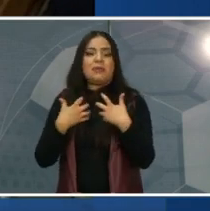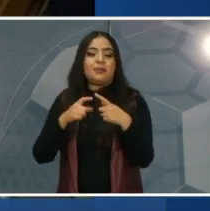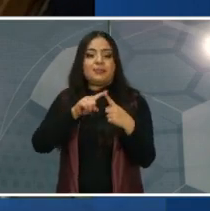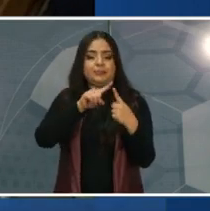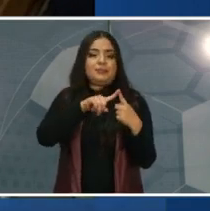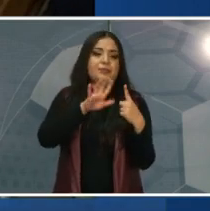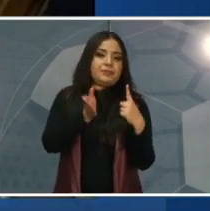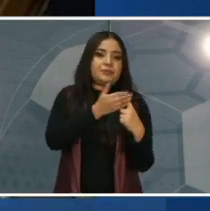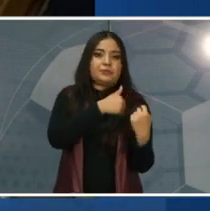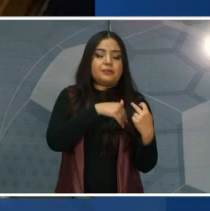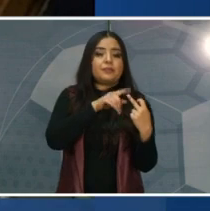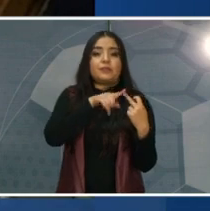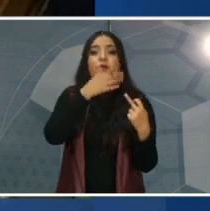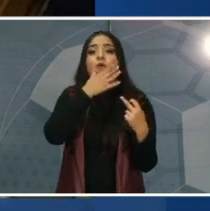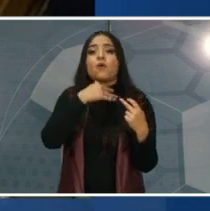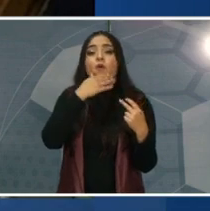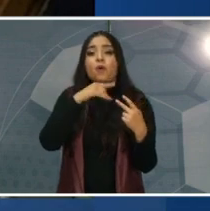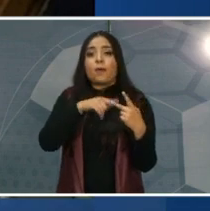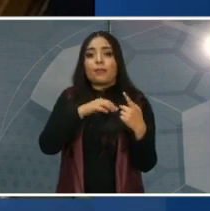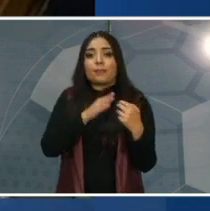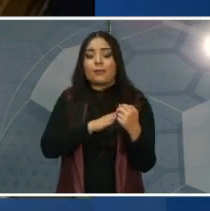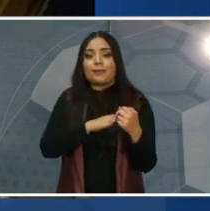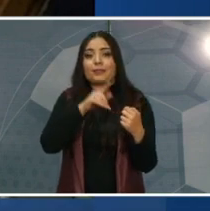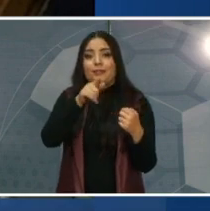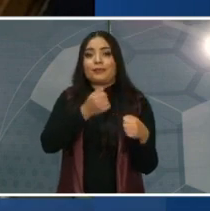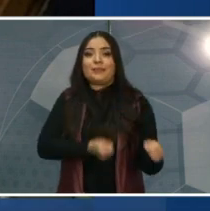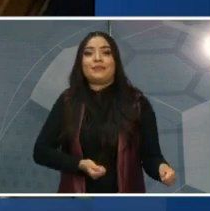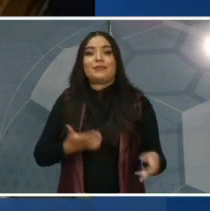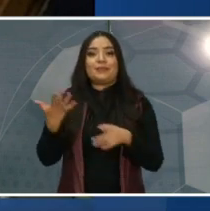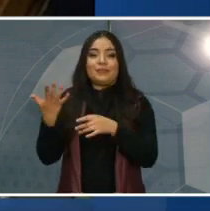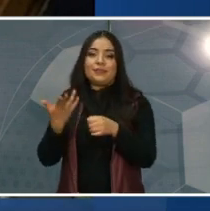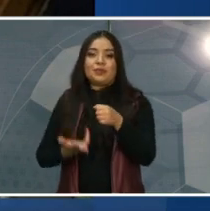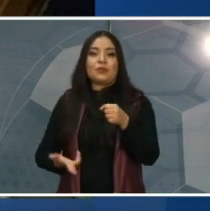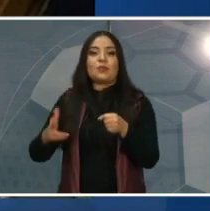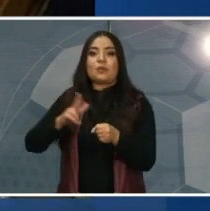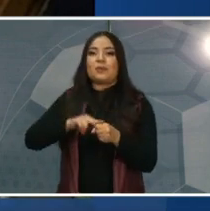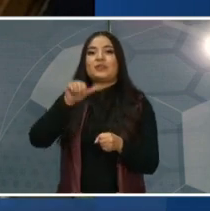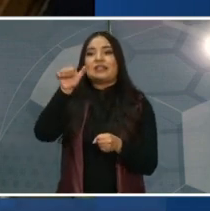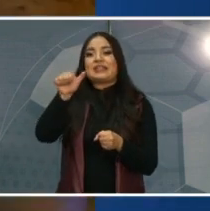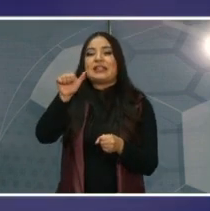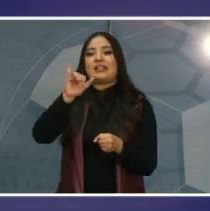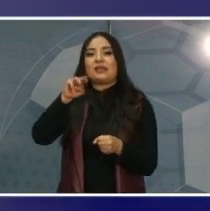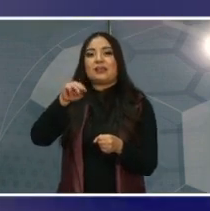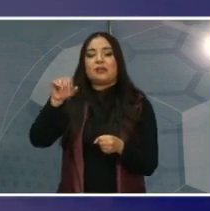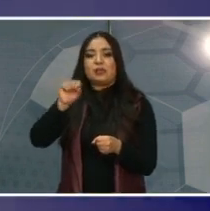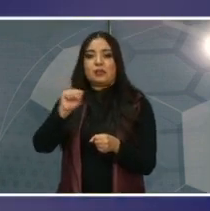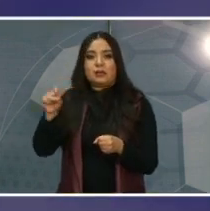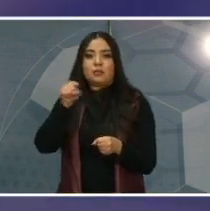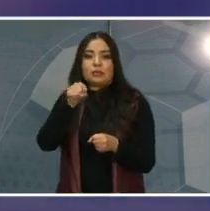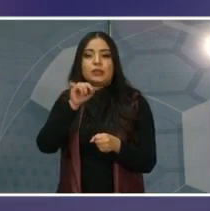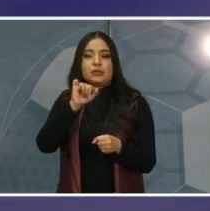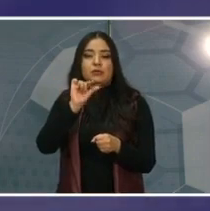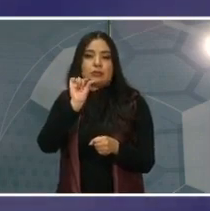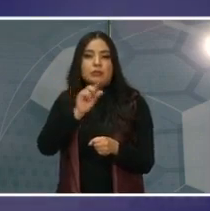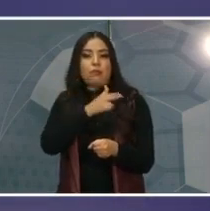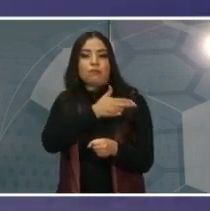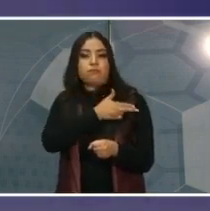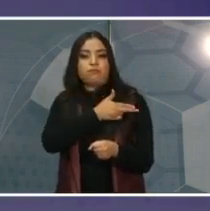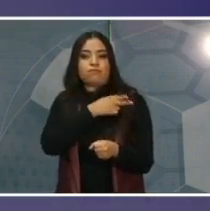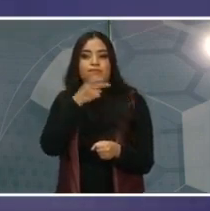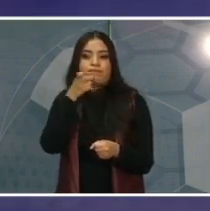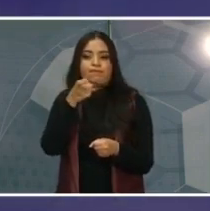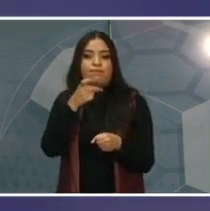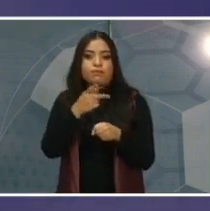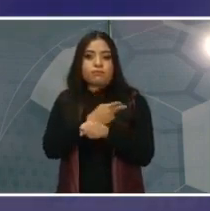pues fue trasladada a la clínica 16 luego de presentar diferentes golpes a raíz de esta situación que se presenta en la